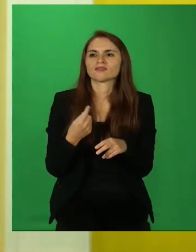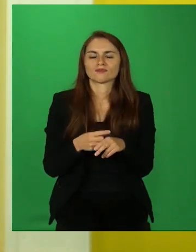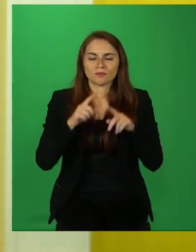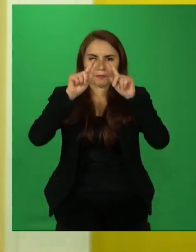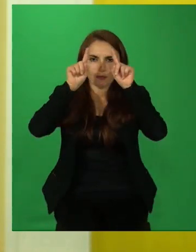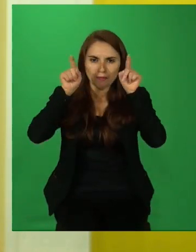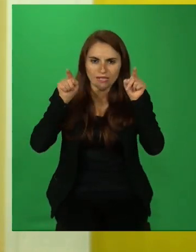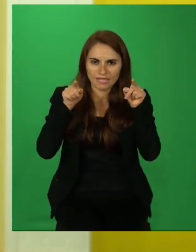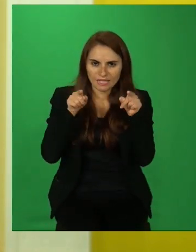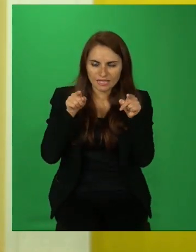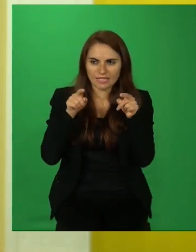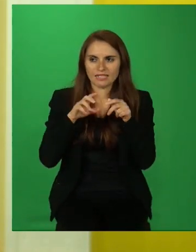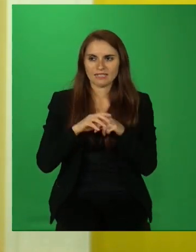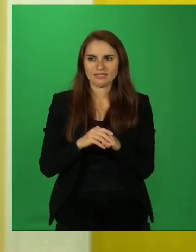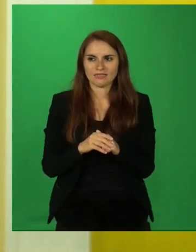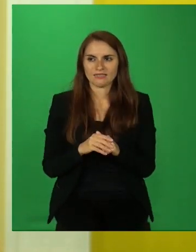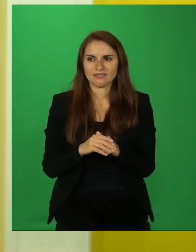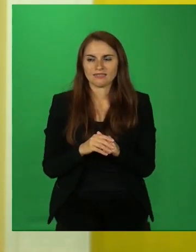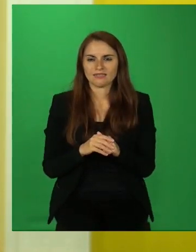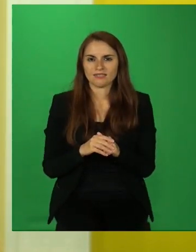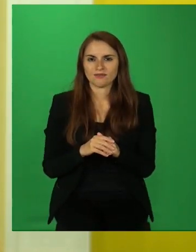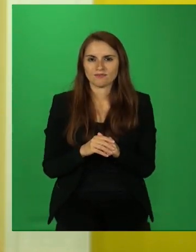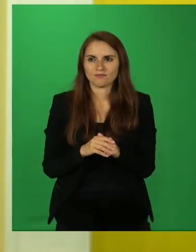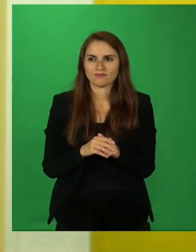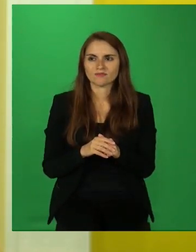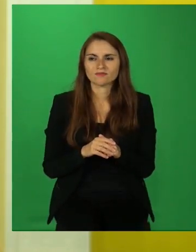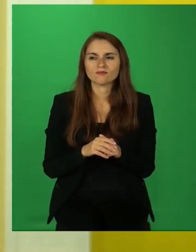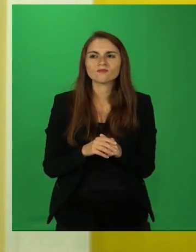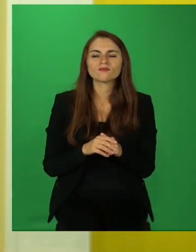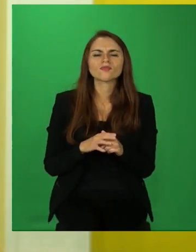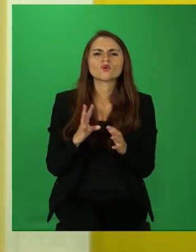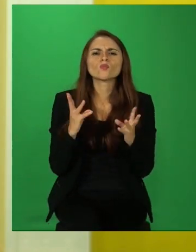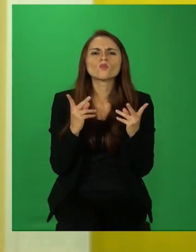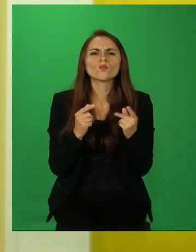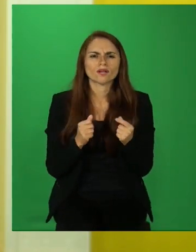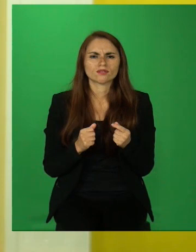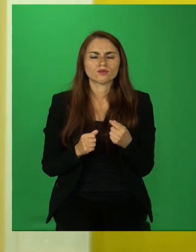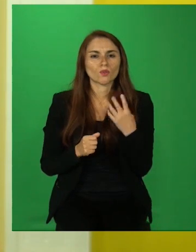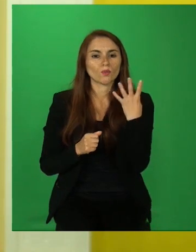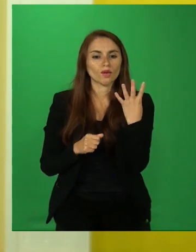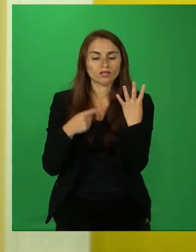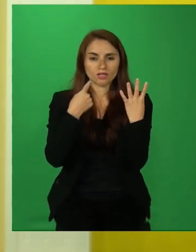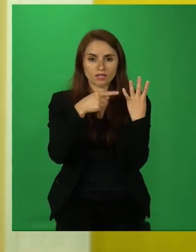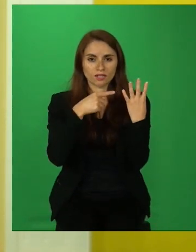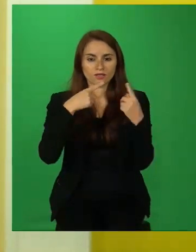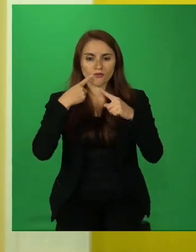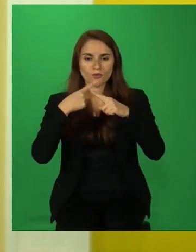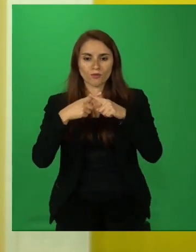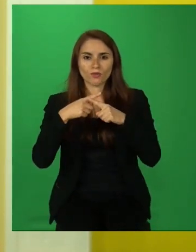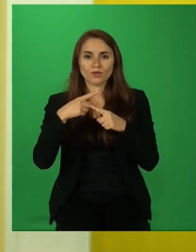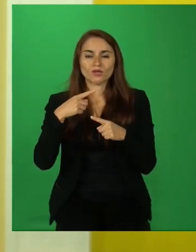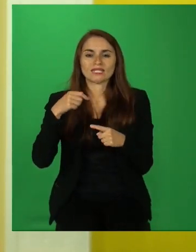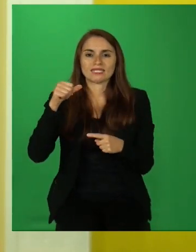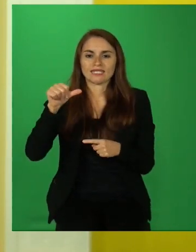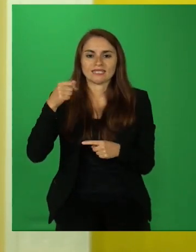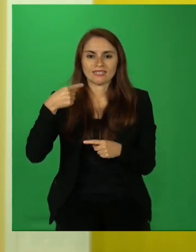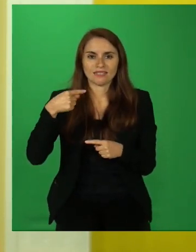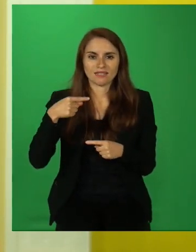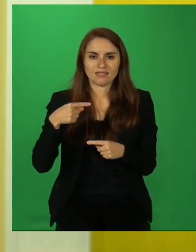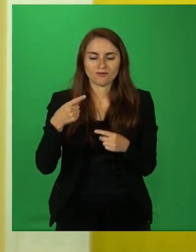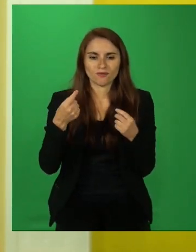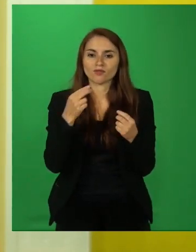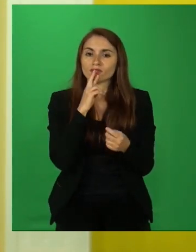paréntesis los marcas cuánto nos quedaría 4 negativo por 6 negativo muy bien